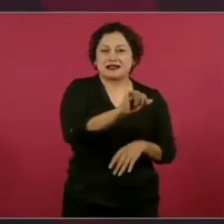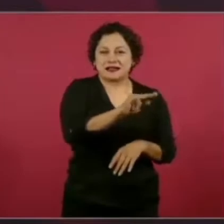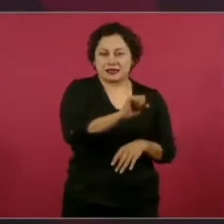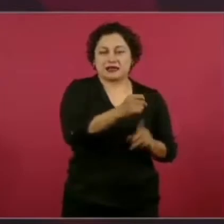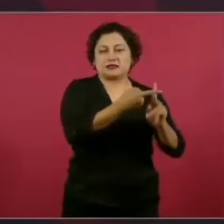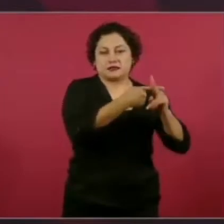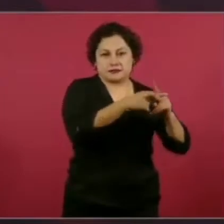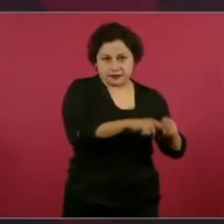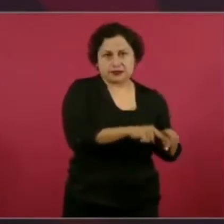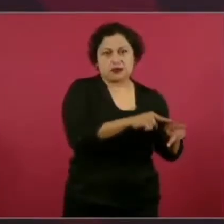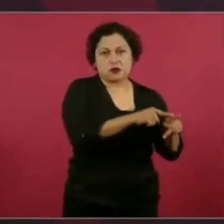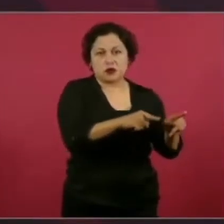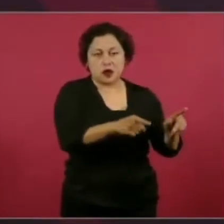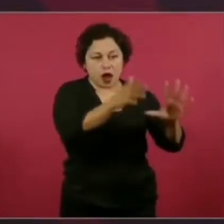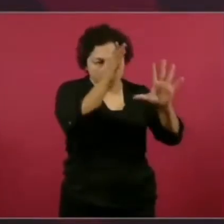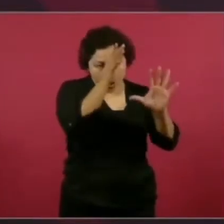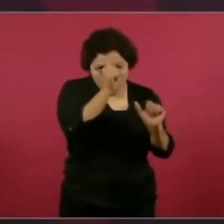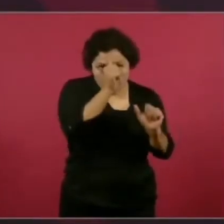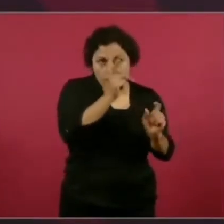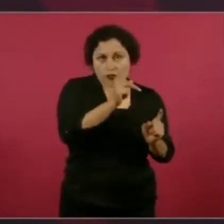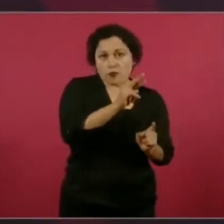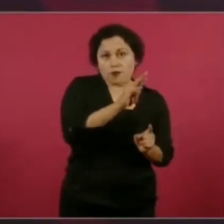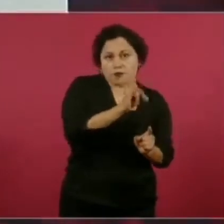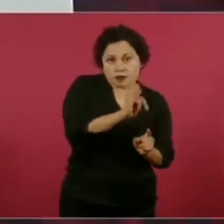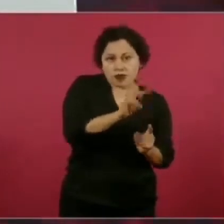porque en esencia es lo mismo.